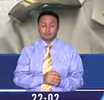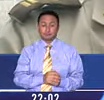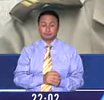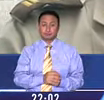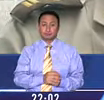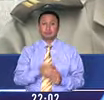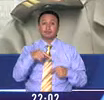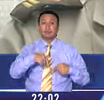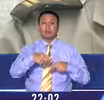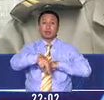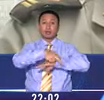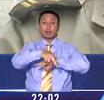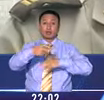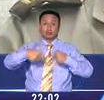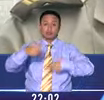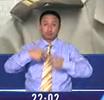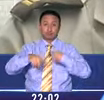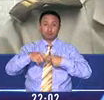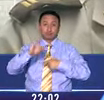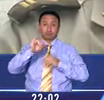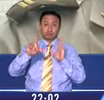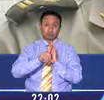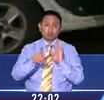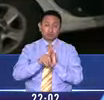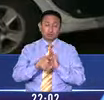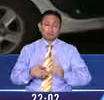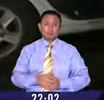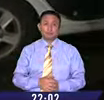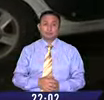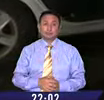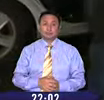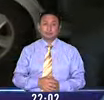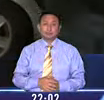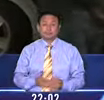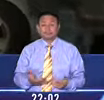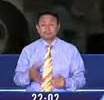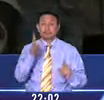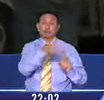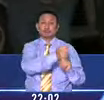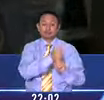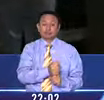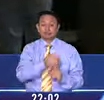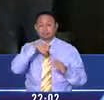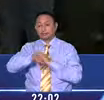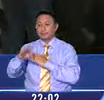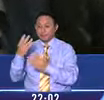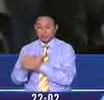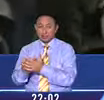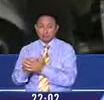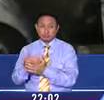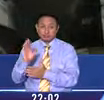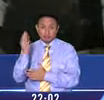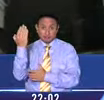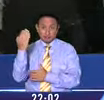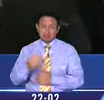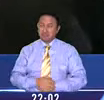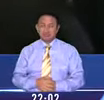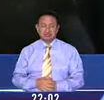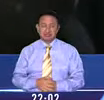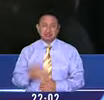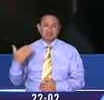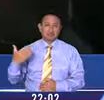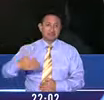de la comercialización de autopartes, de robo de los vehículos. Y por más que se lo capture y recapture, no cambia, dice la autoridad.